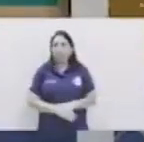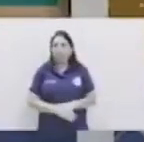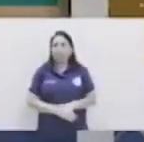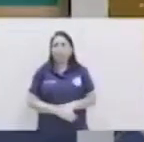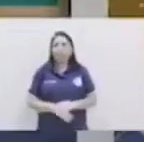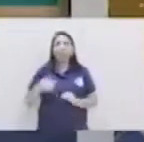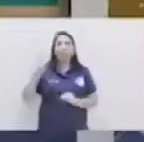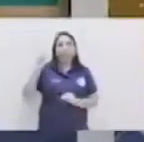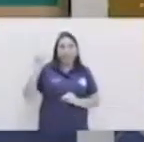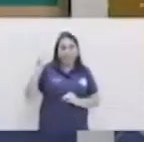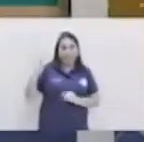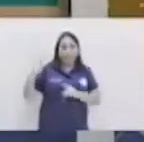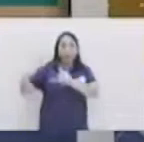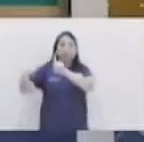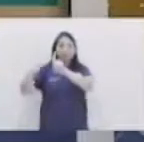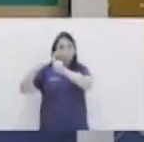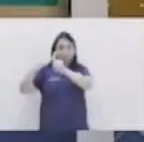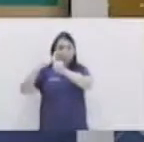está de este lado